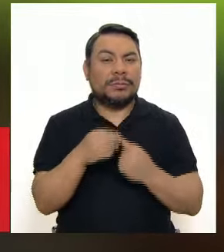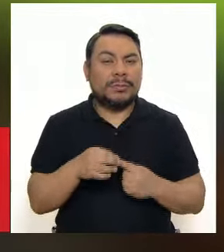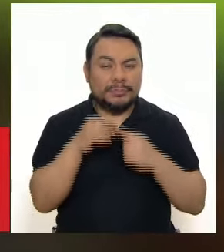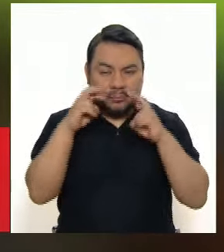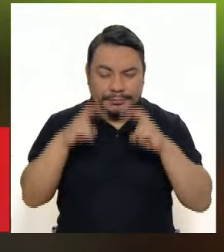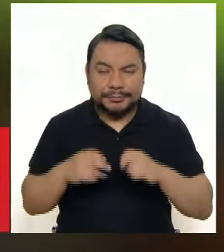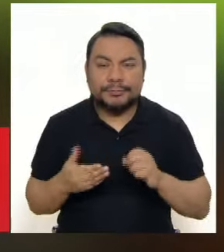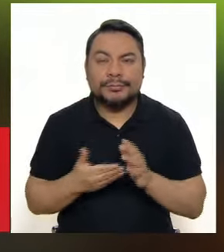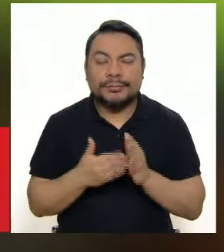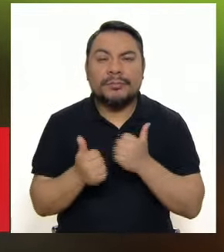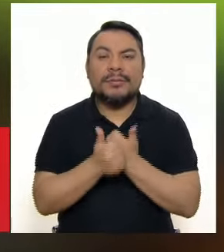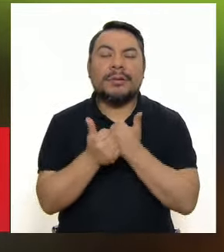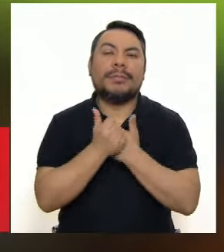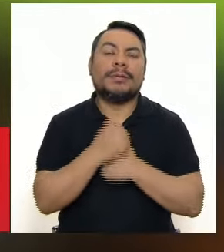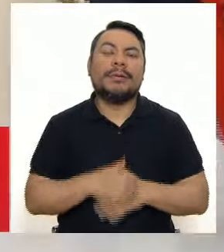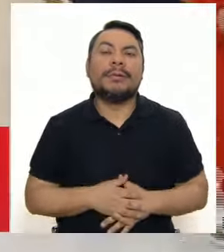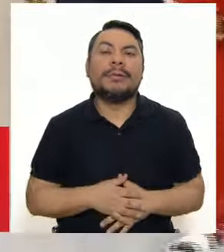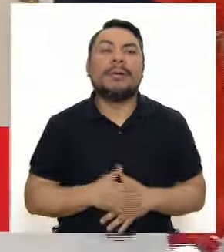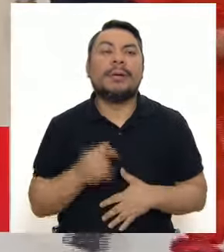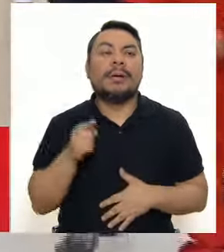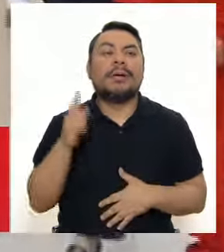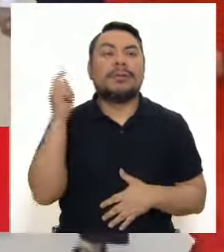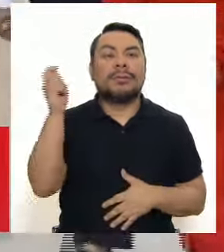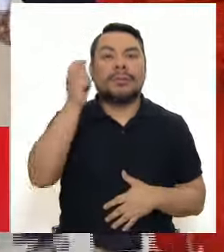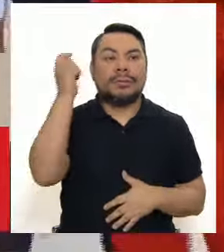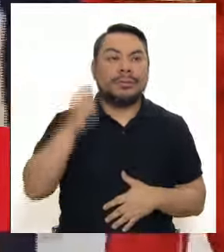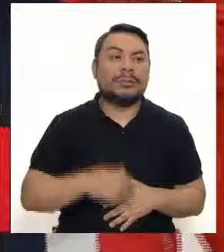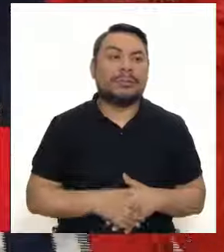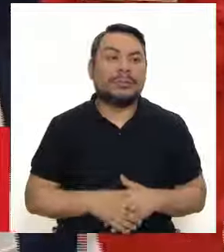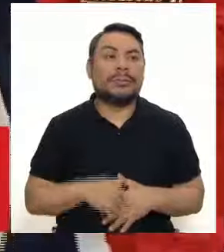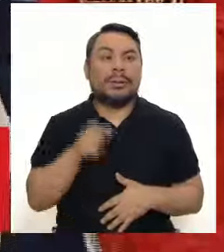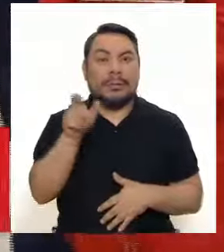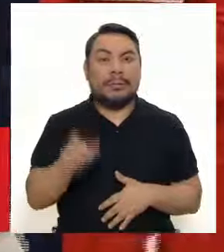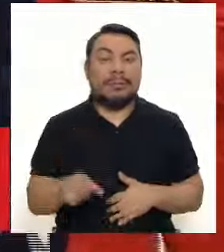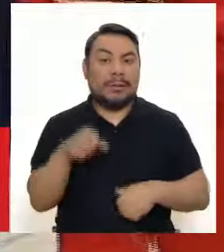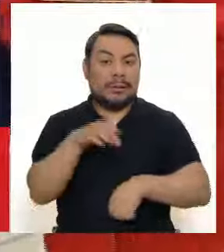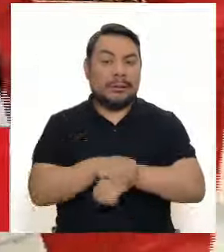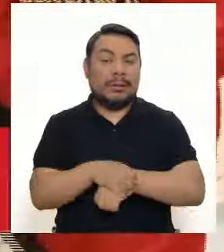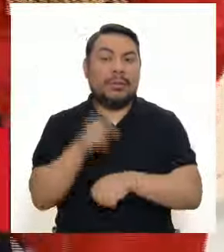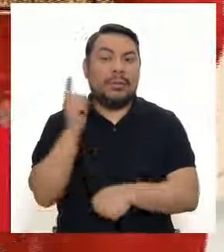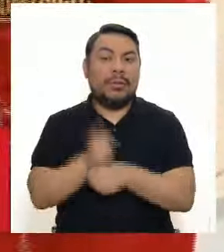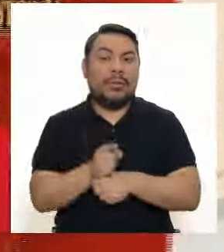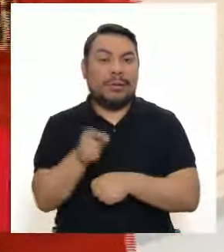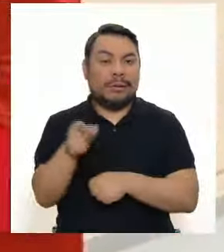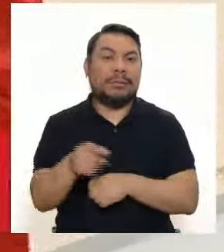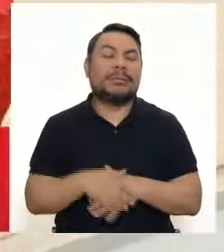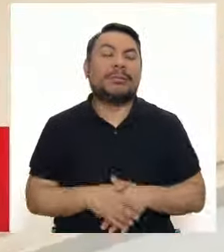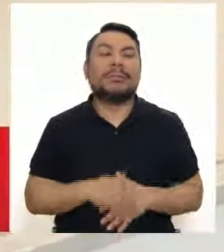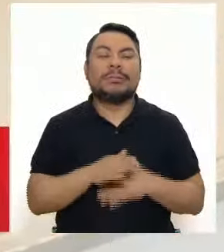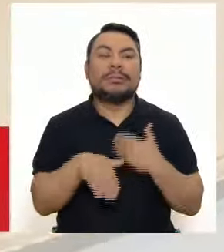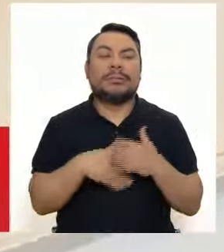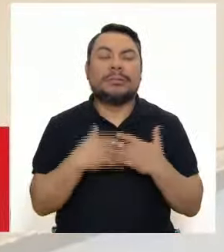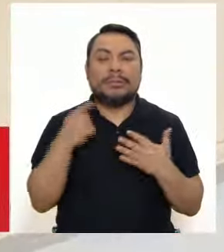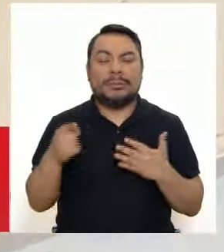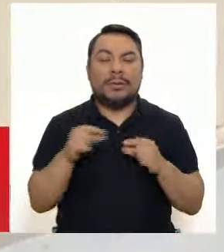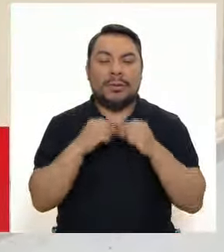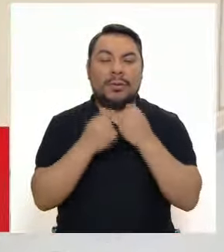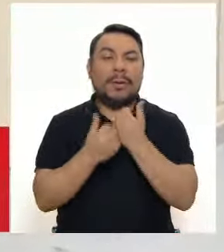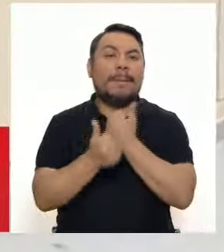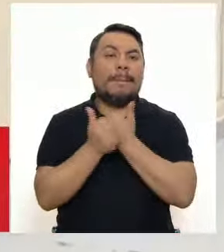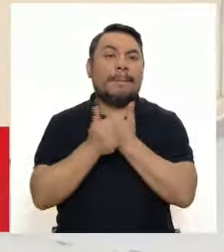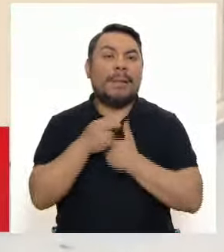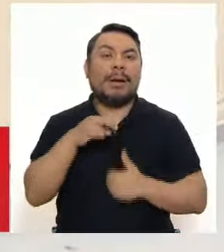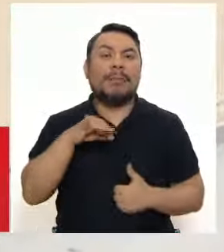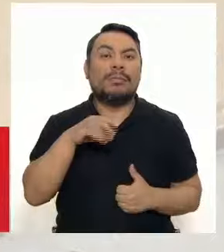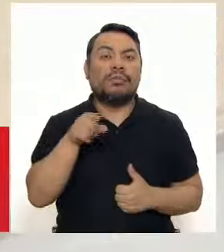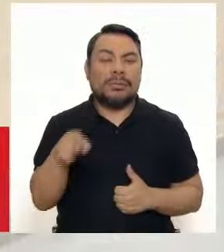Especial contra la Criminalidad en Trujillo. El detenido, acusado de ser parte del brazo armado de la banda criminal, se